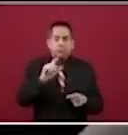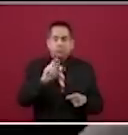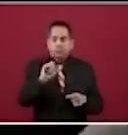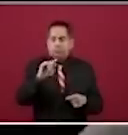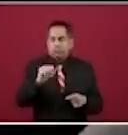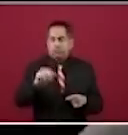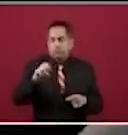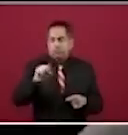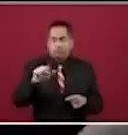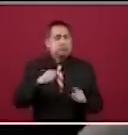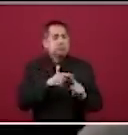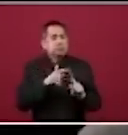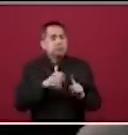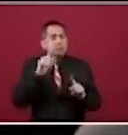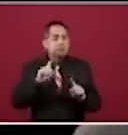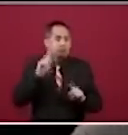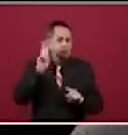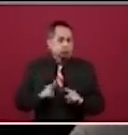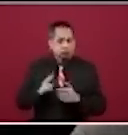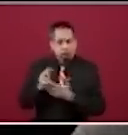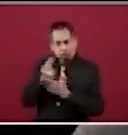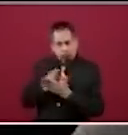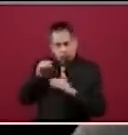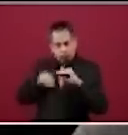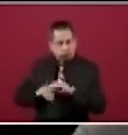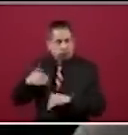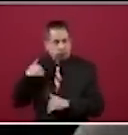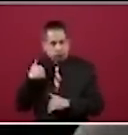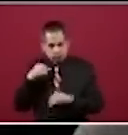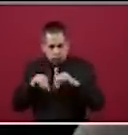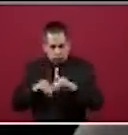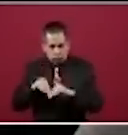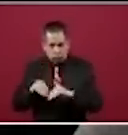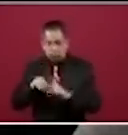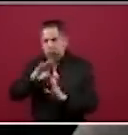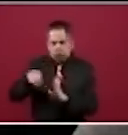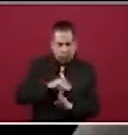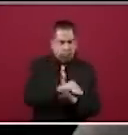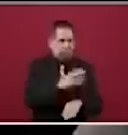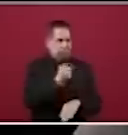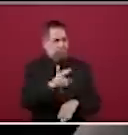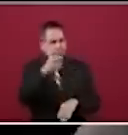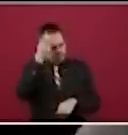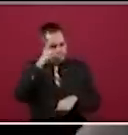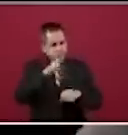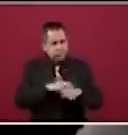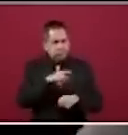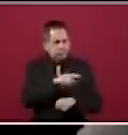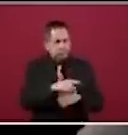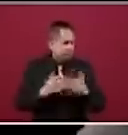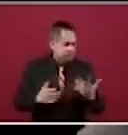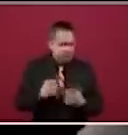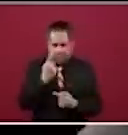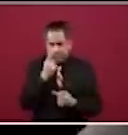que es diseñadora de modas de profesión, pero que trabajaba como subdirectora de la Cibiogem. Este es